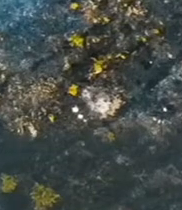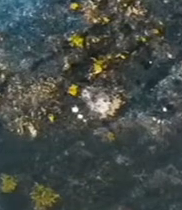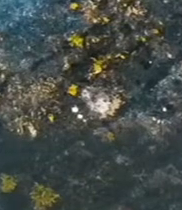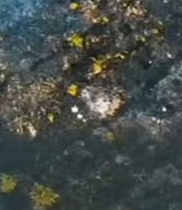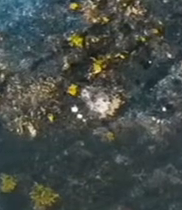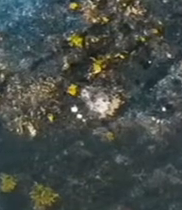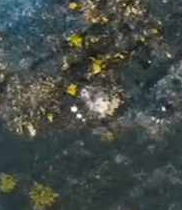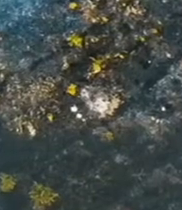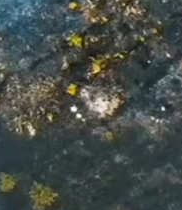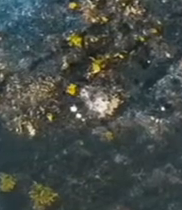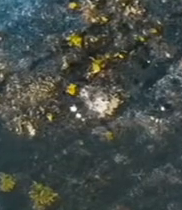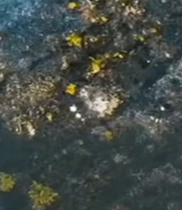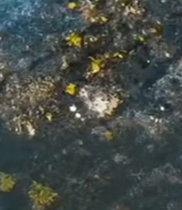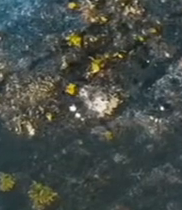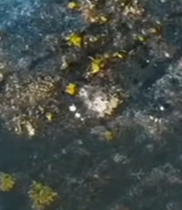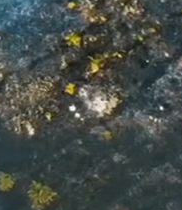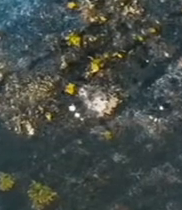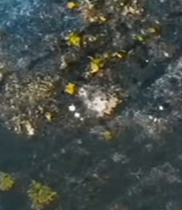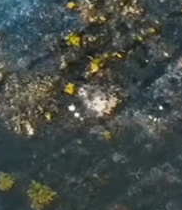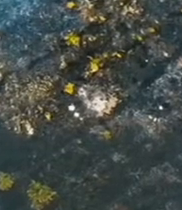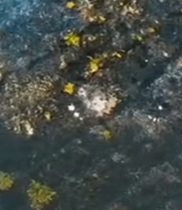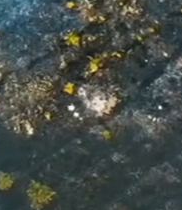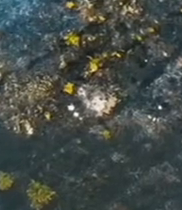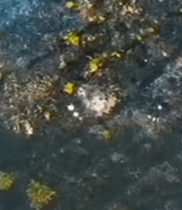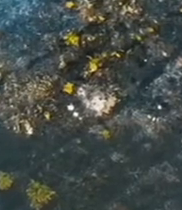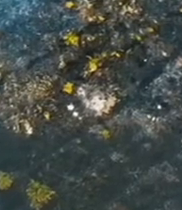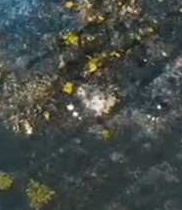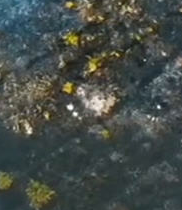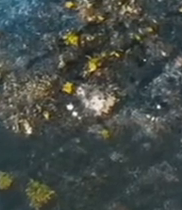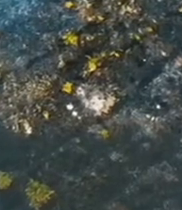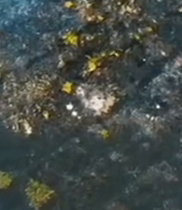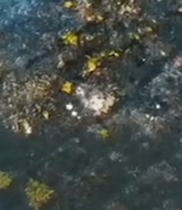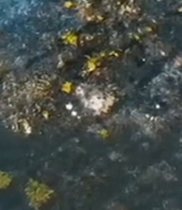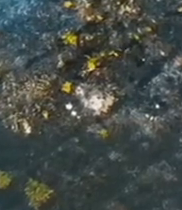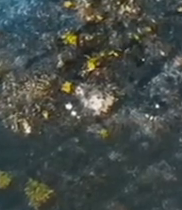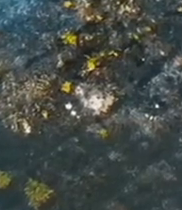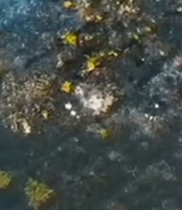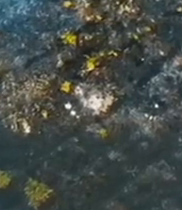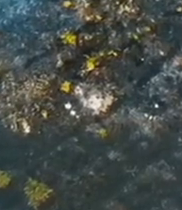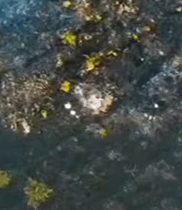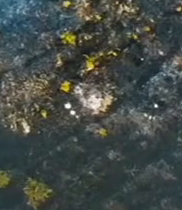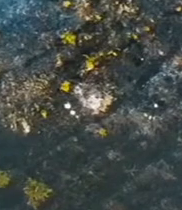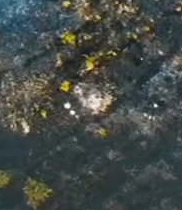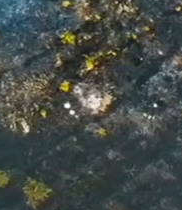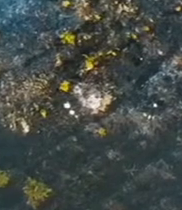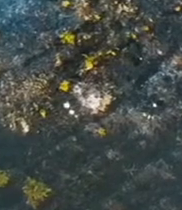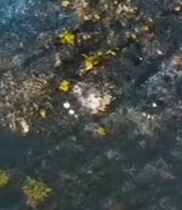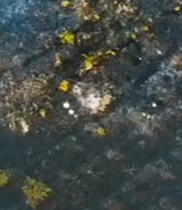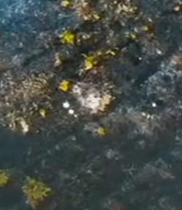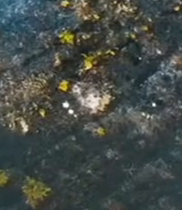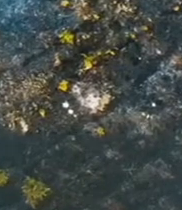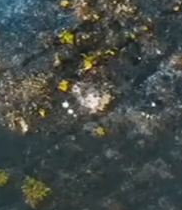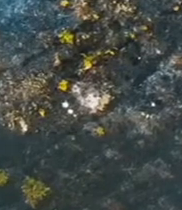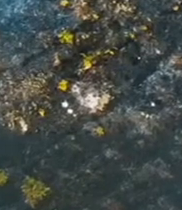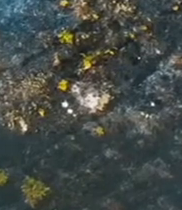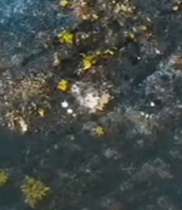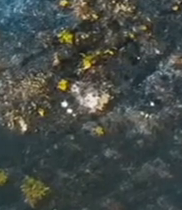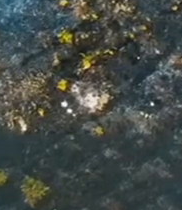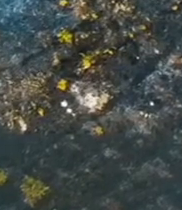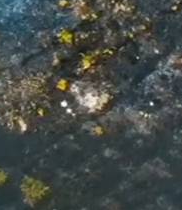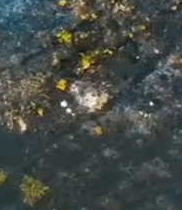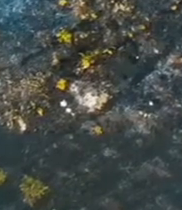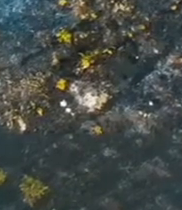tendría efecto sobre los sistemas hidroeléctricos en Chile o en la agricultura de Brasil. Pensamos que solo se trataría